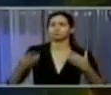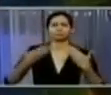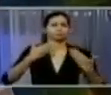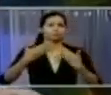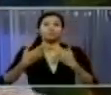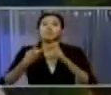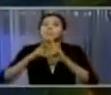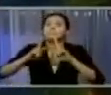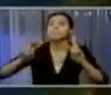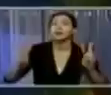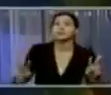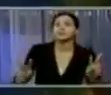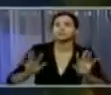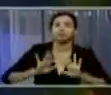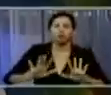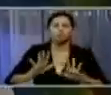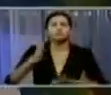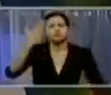bolivariana de paz.